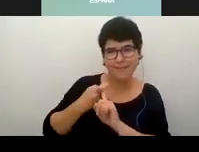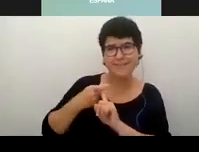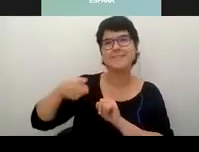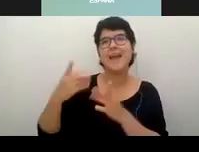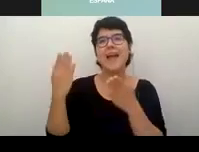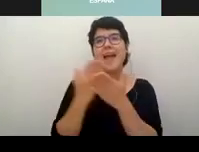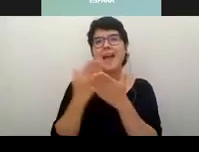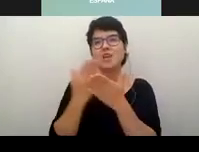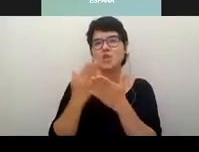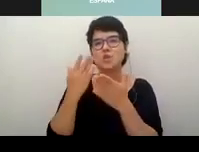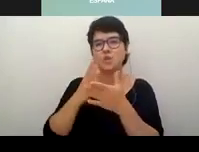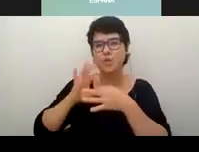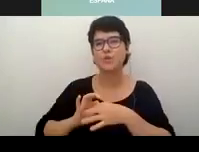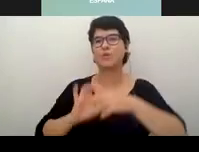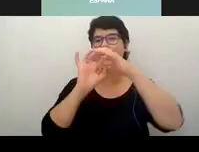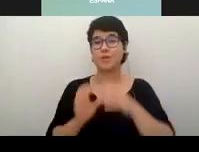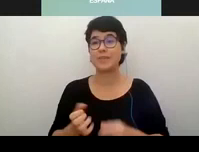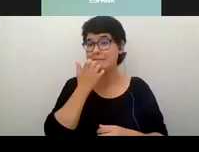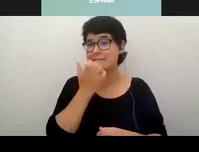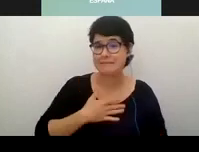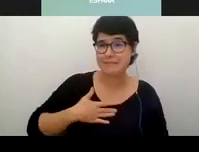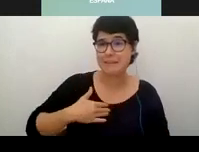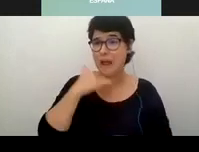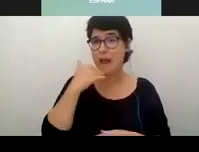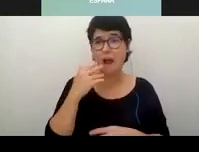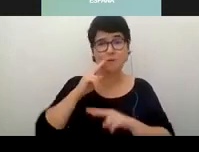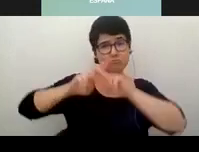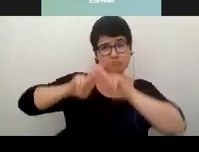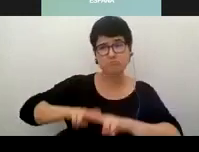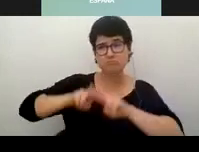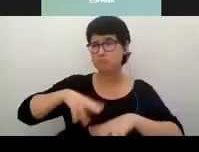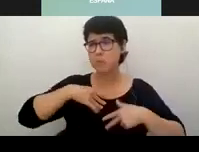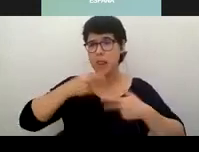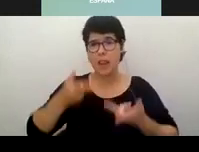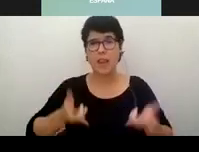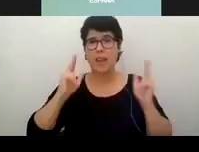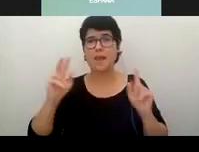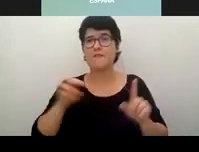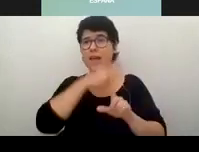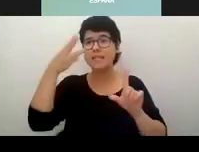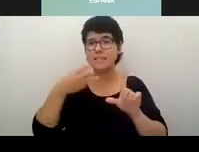cuestión. Lo digo porque si queréis consultarlo está plenamente disponible en internet